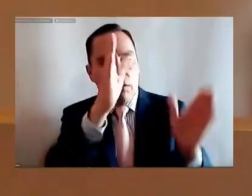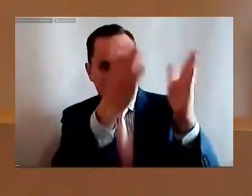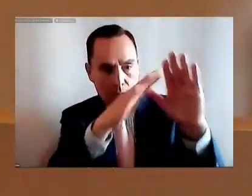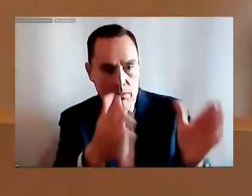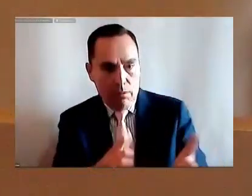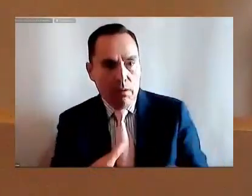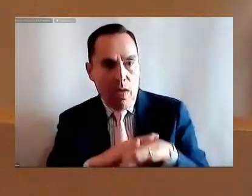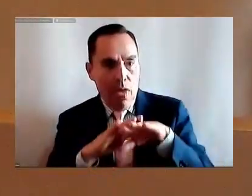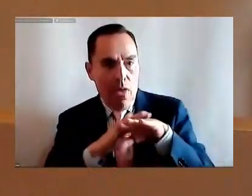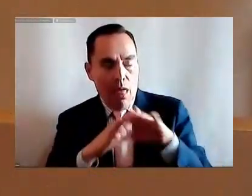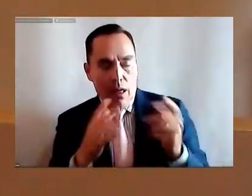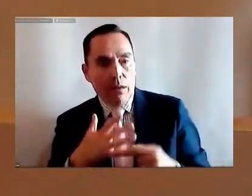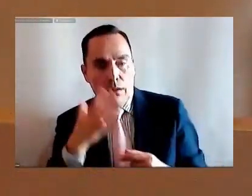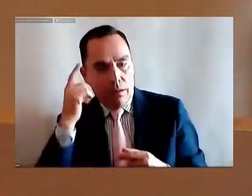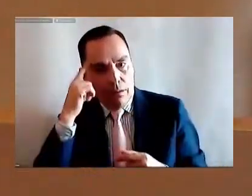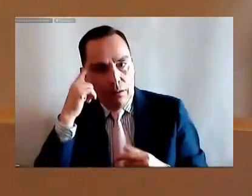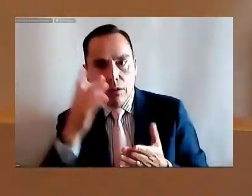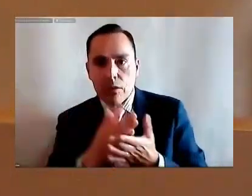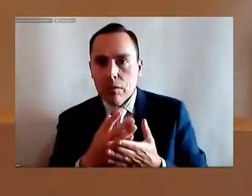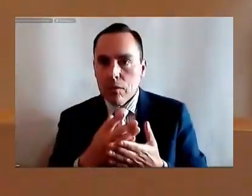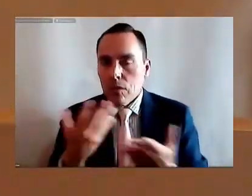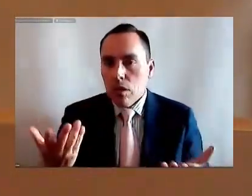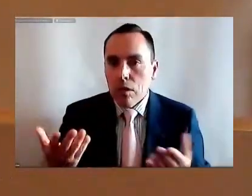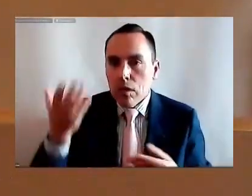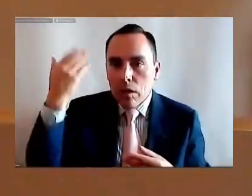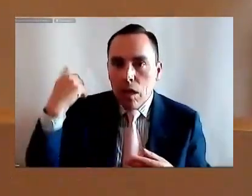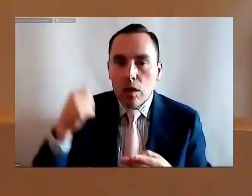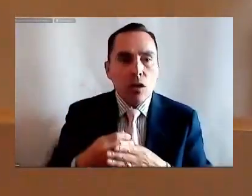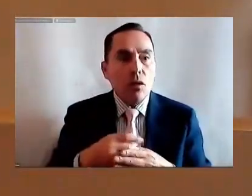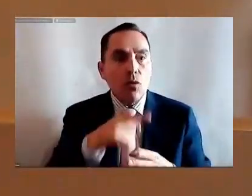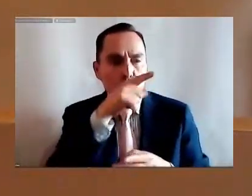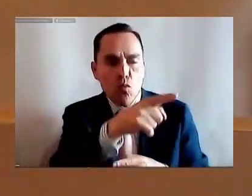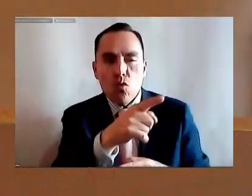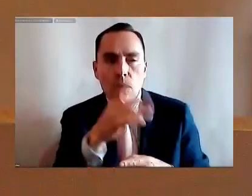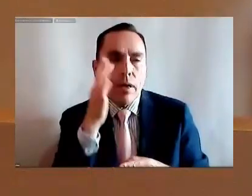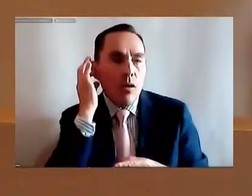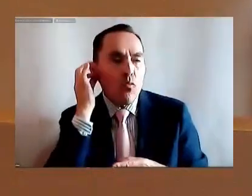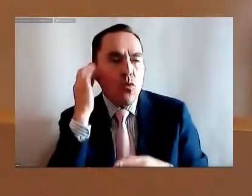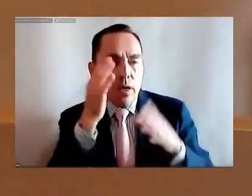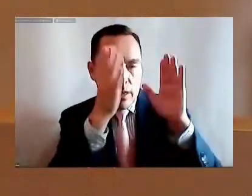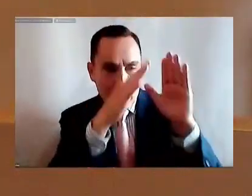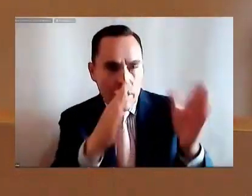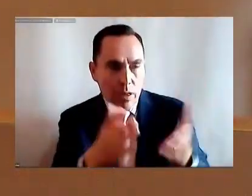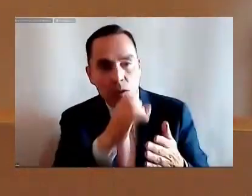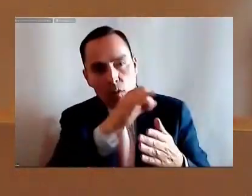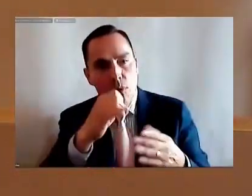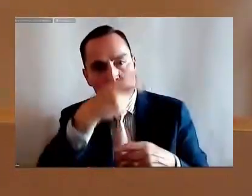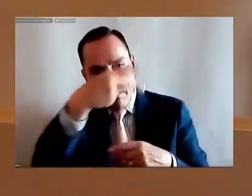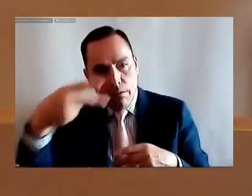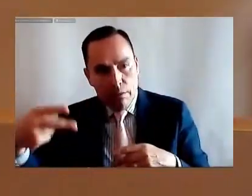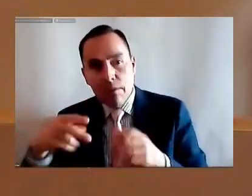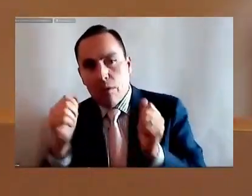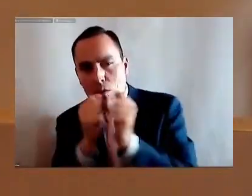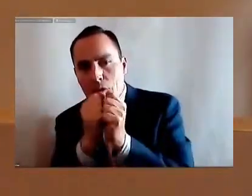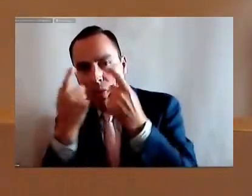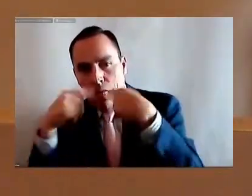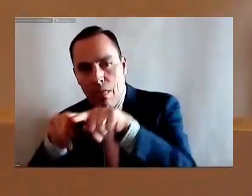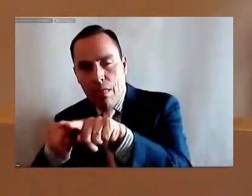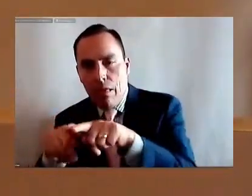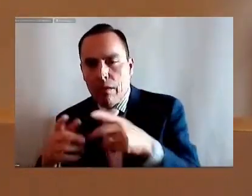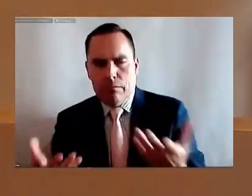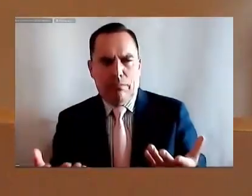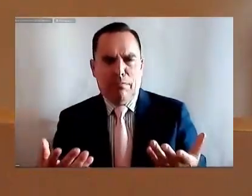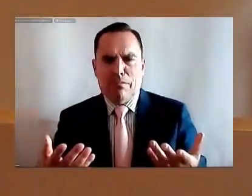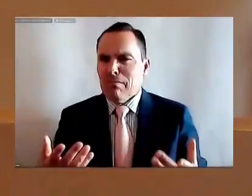1979. Dice que esto es un drama, ¿no? Que a la mujer se la contrata por ser mujer, pero pensando en llevársela a la cama. Y entonces, que es un tema muy,